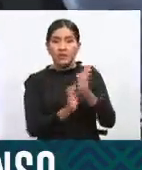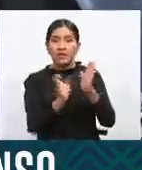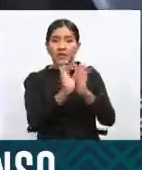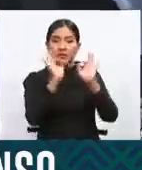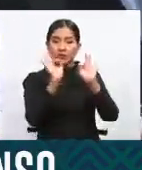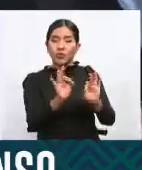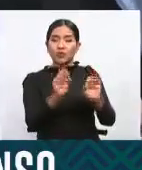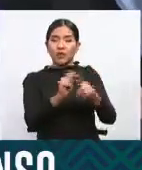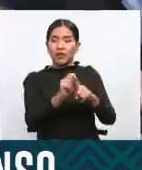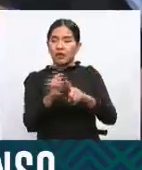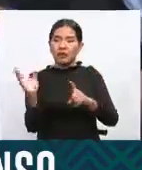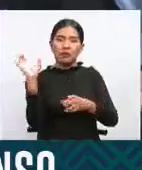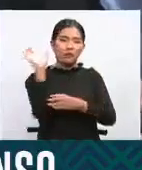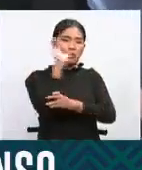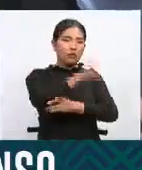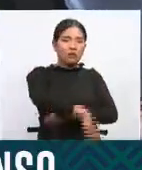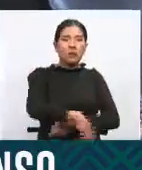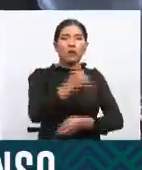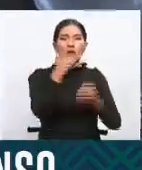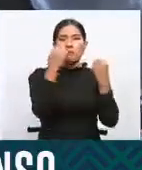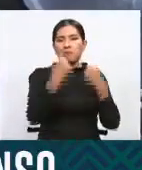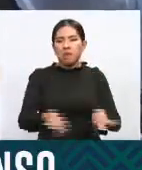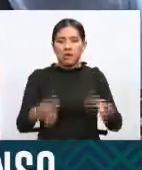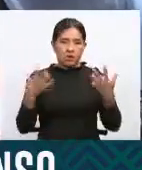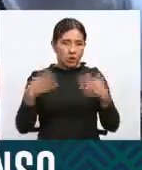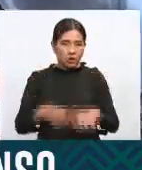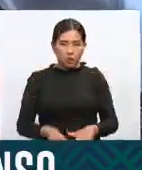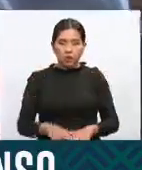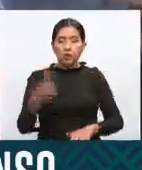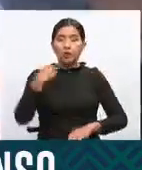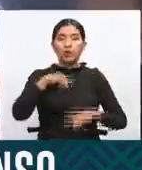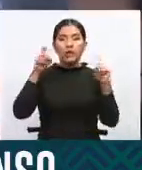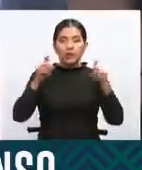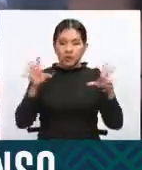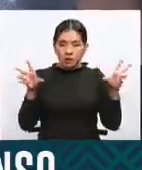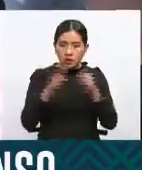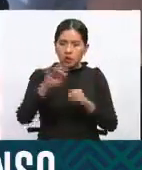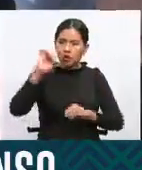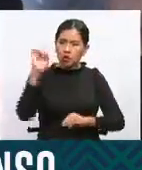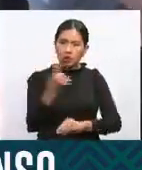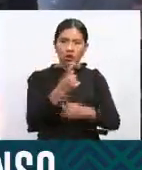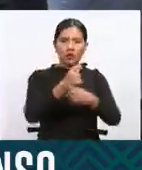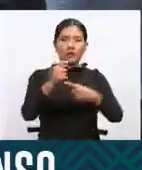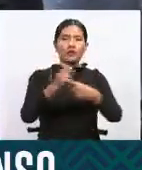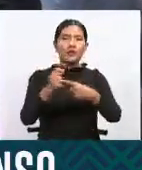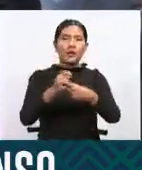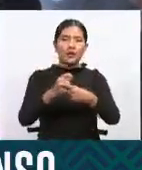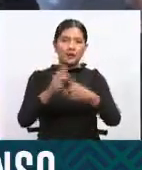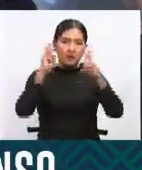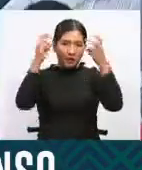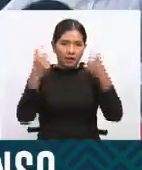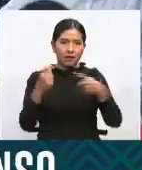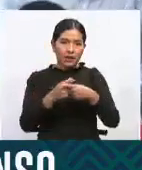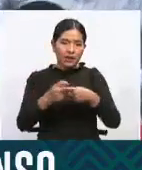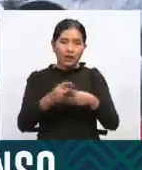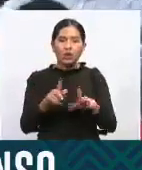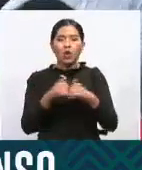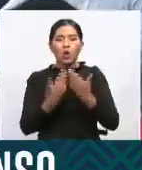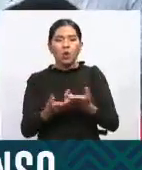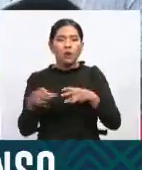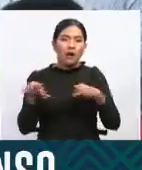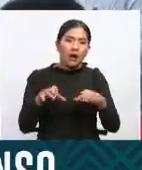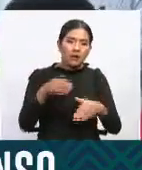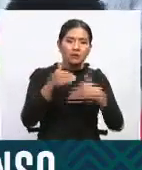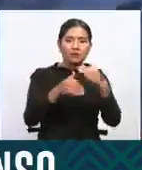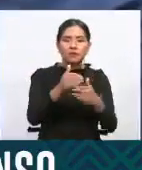significa el censo. Nosotros necesitamos tener una discusión altamente técnica, porque en la capacidad